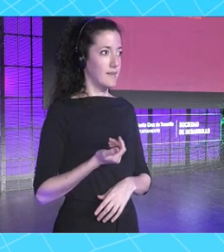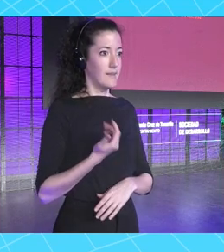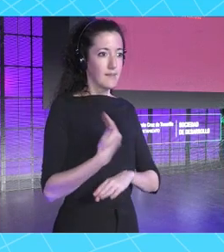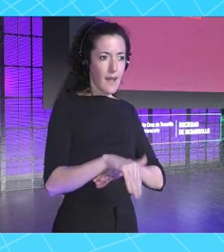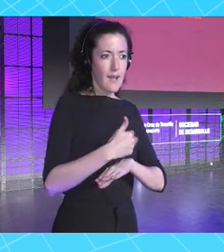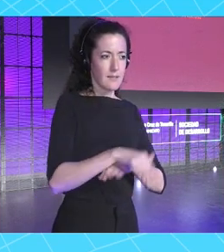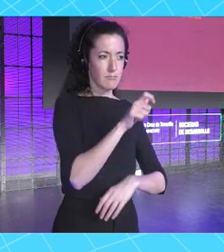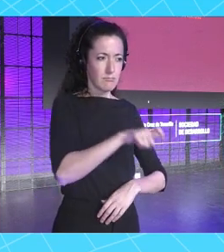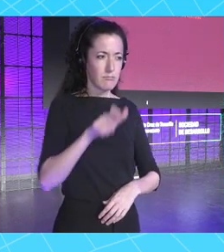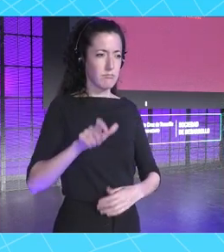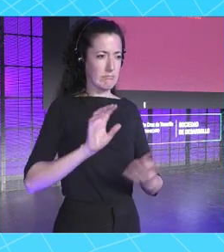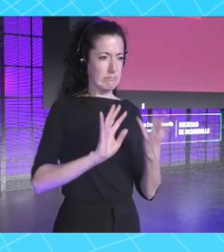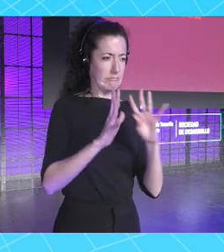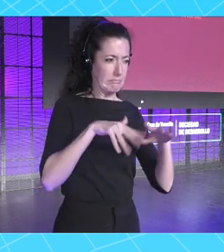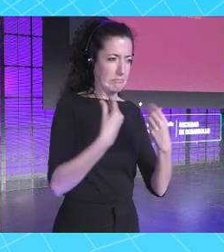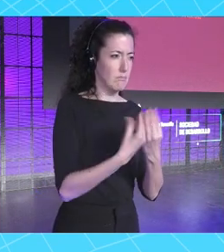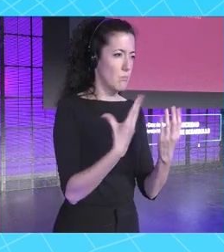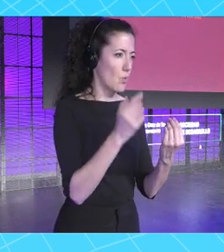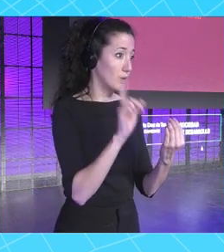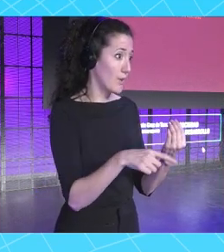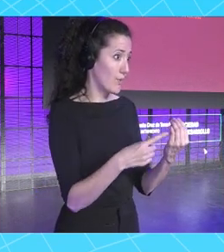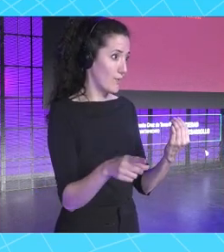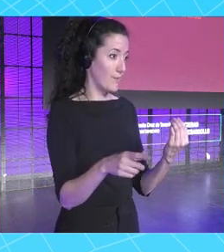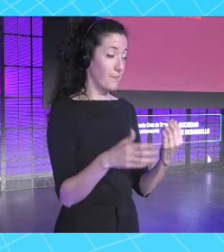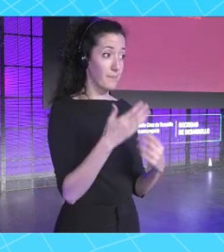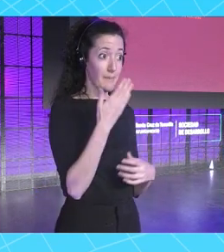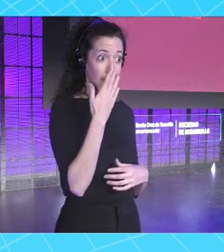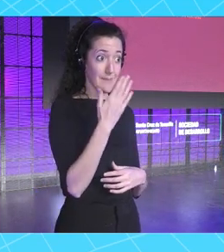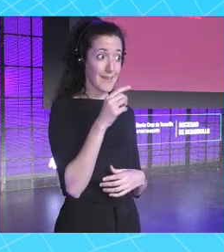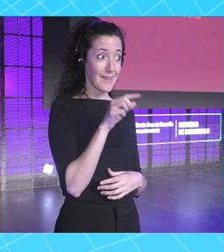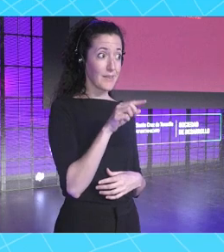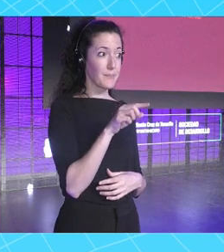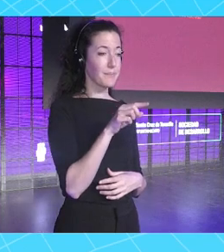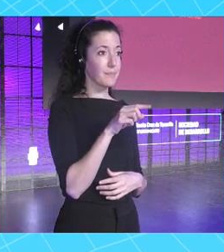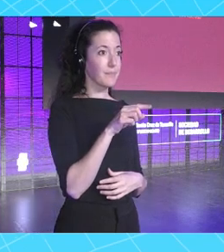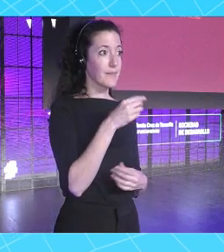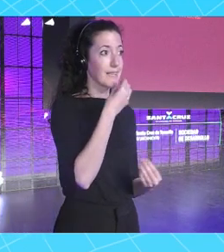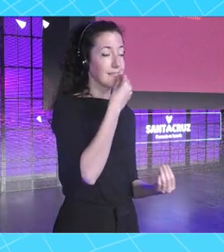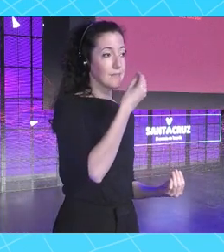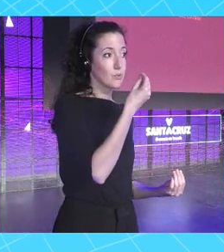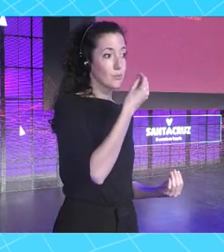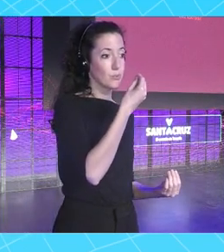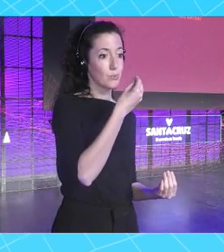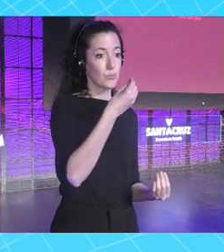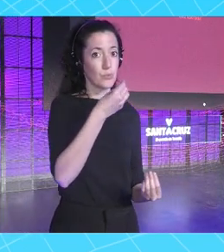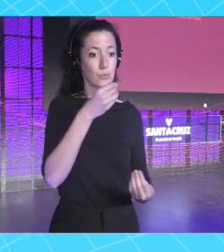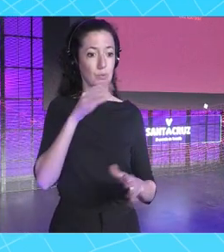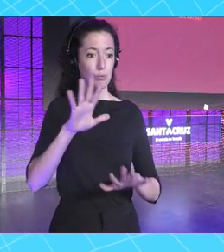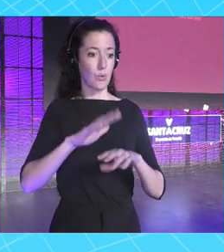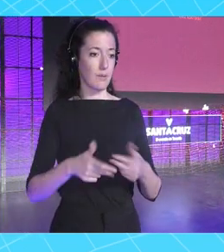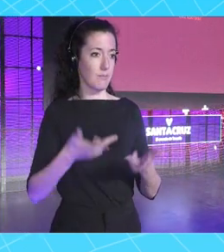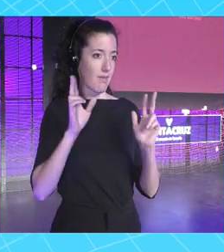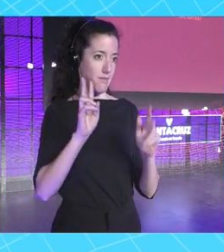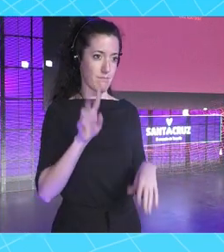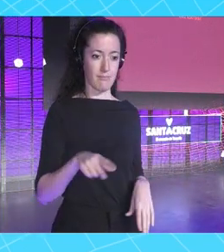calles para mí qué queréis que os diga eso no sería no es un sustituto de lo que de la Democracia